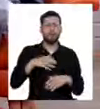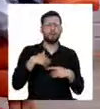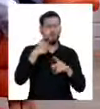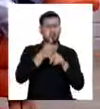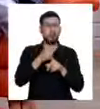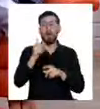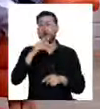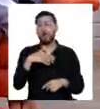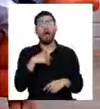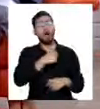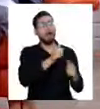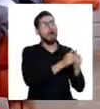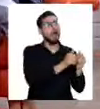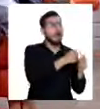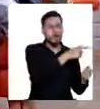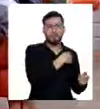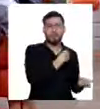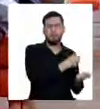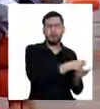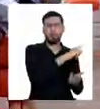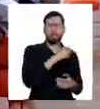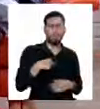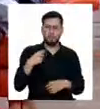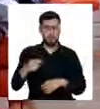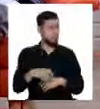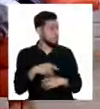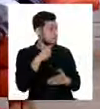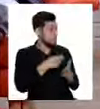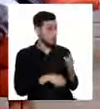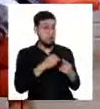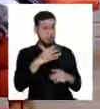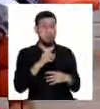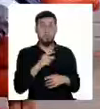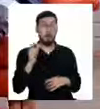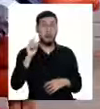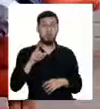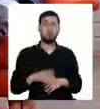tú, no lo hagas con tramitadores, porque de verdad es muy sencillo. Y el costo está bueno, no es